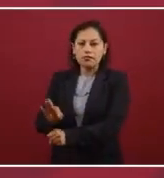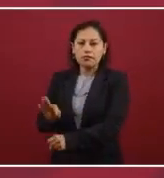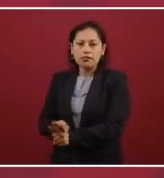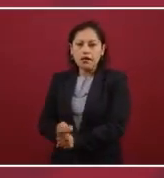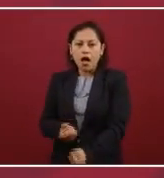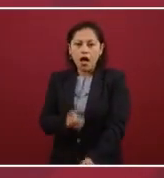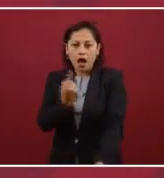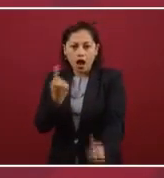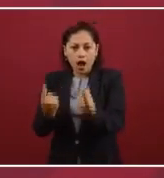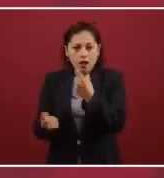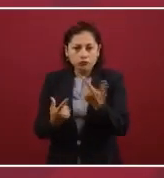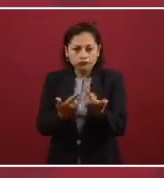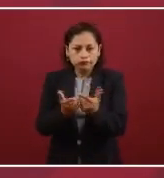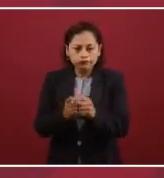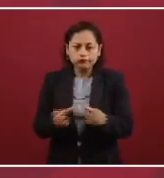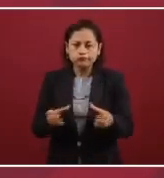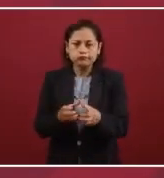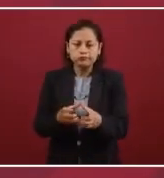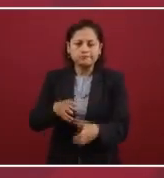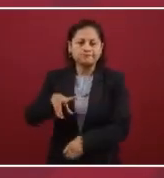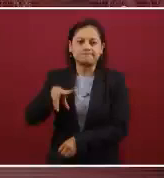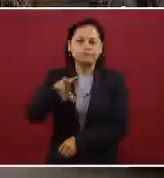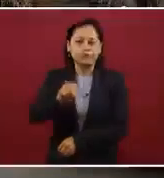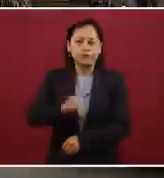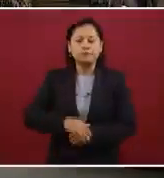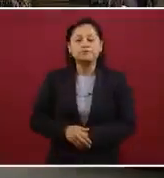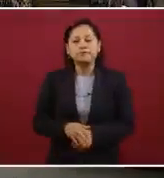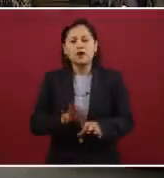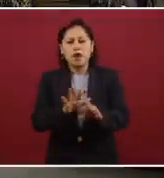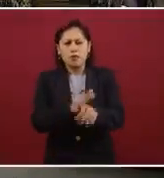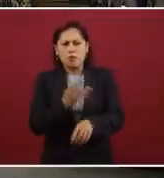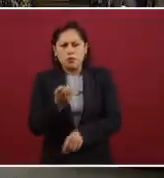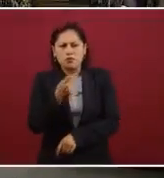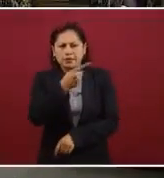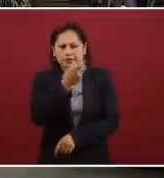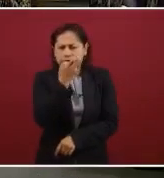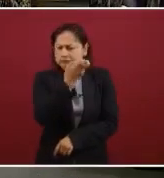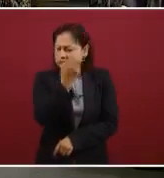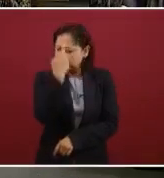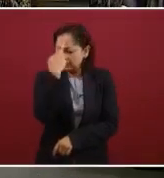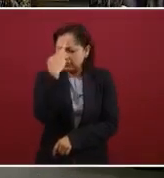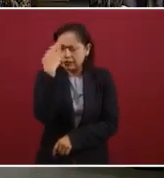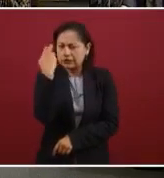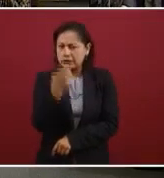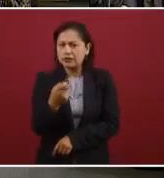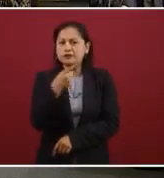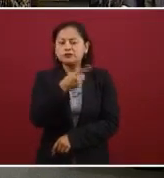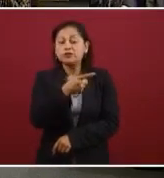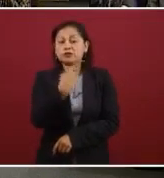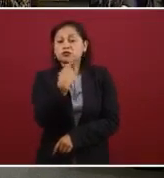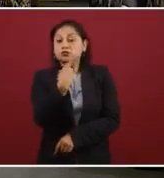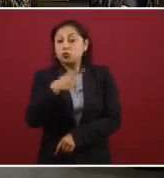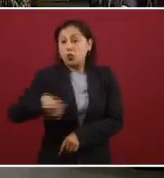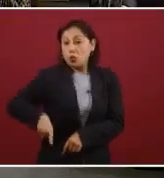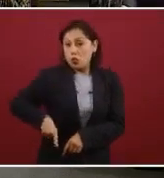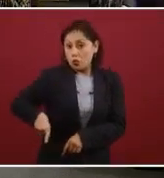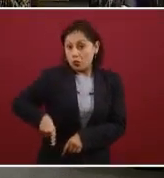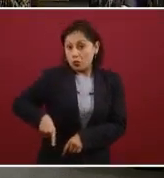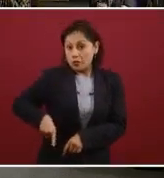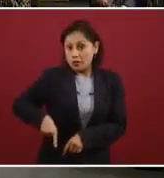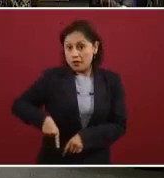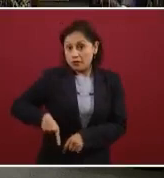de particulares. Precisamente en ese sentido, presidente, entonces se va a investigar por parte de su gobierno esta